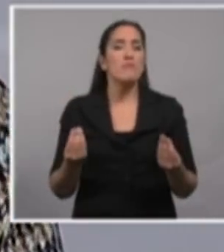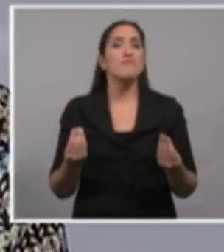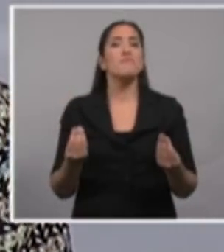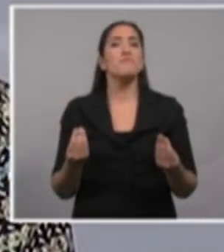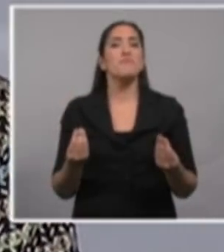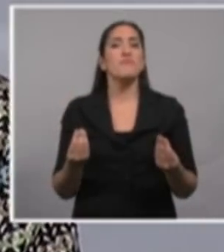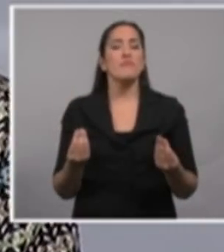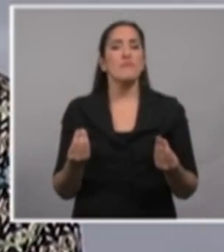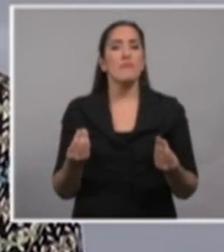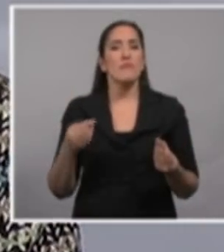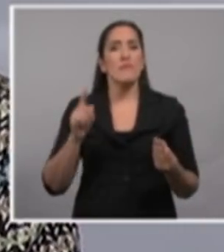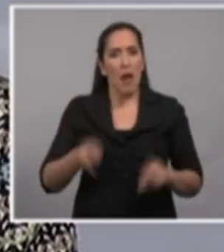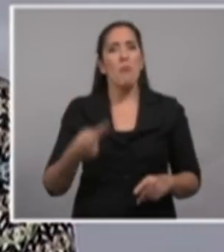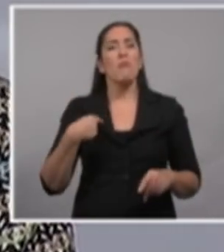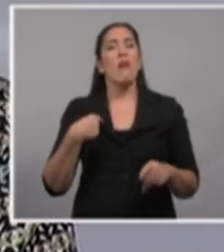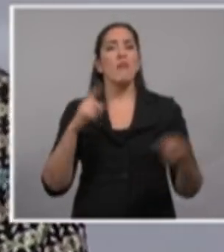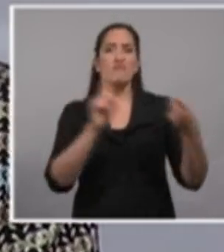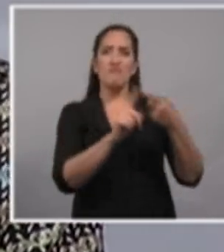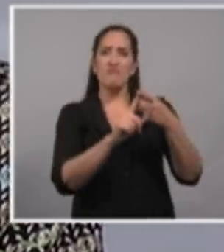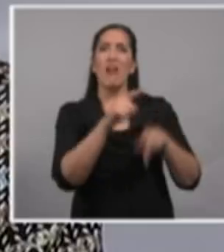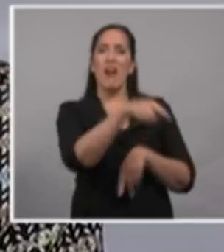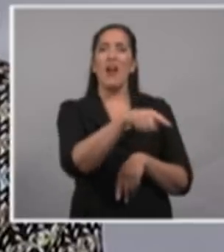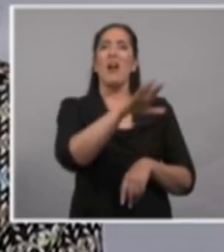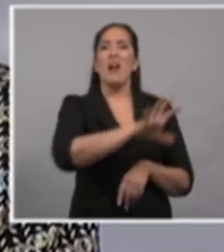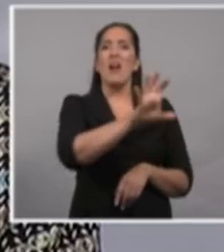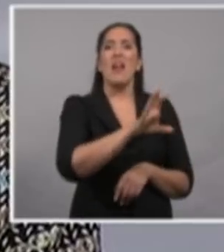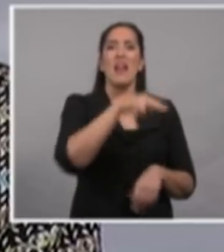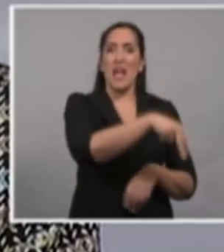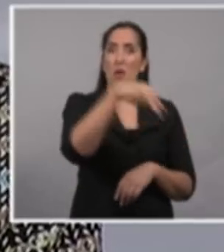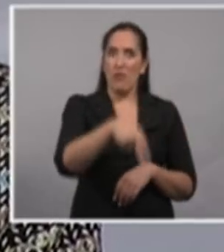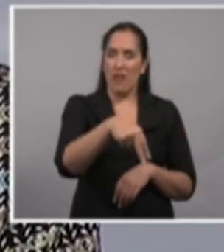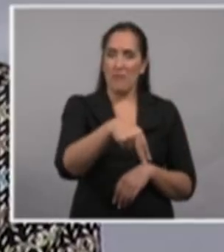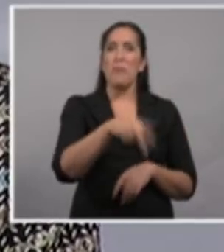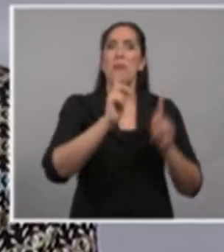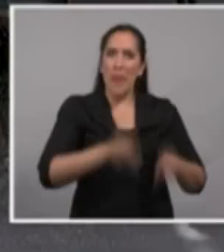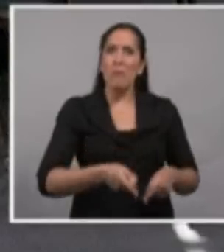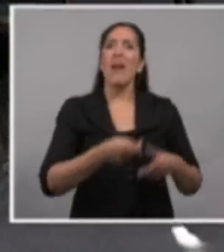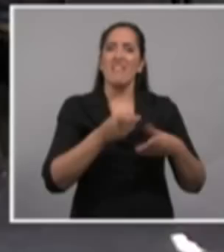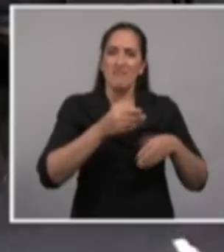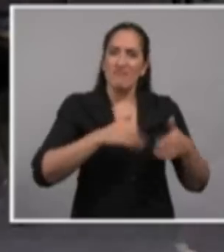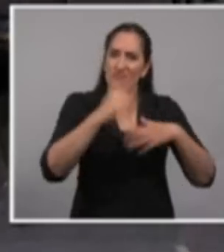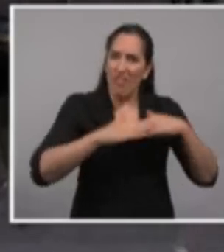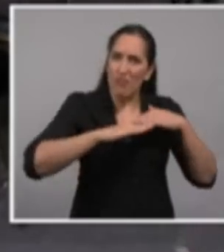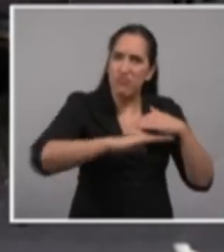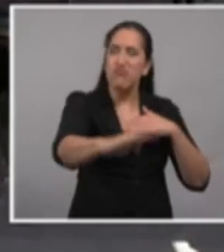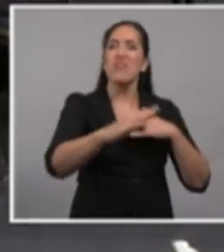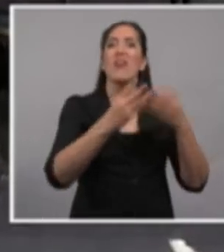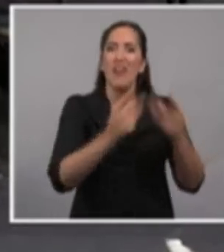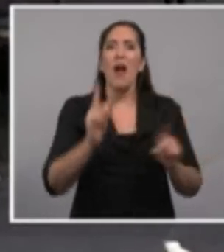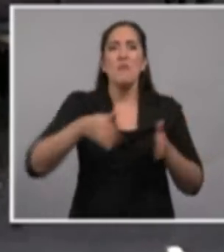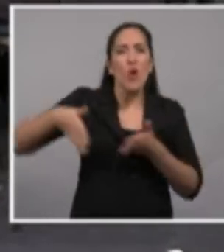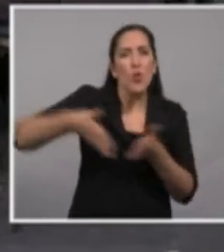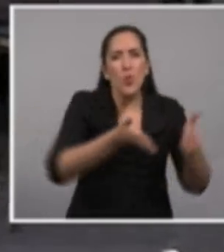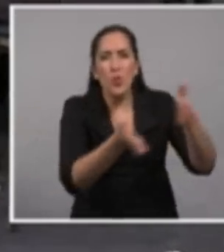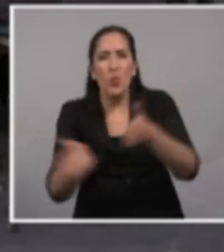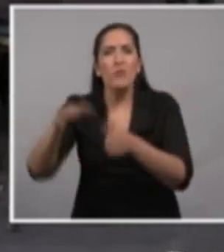acompañando en Neuquén la terminación de otra parte de la Ruta 40, como es la Ruta de los Siete